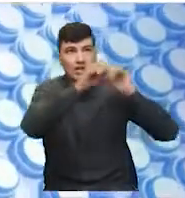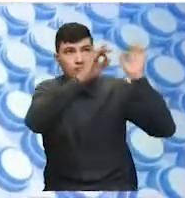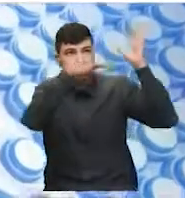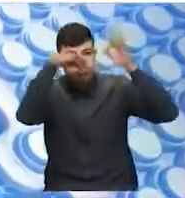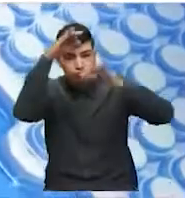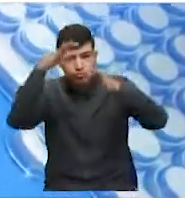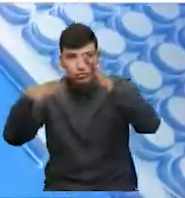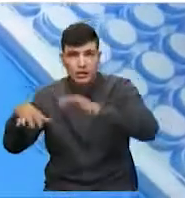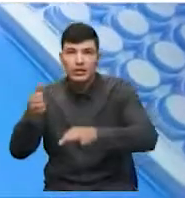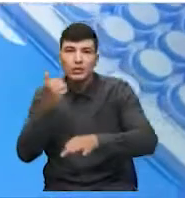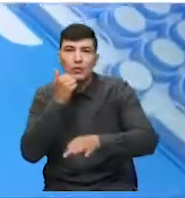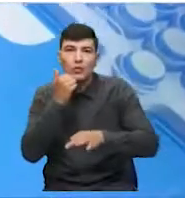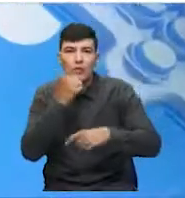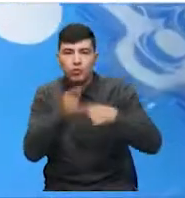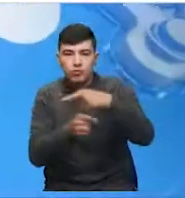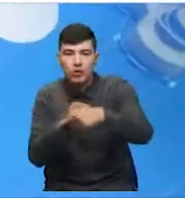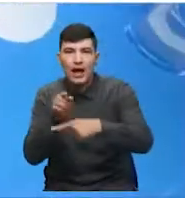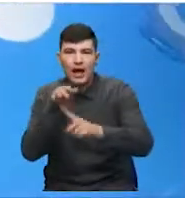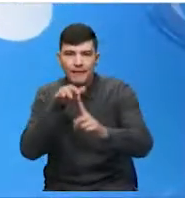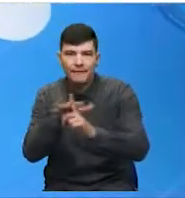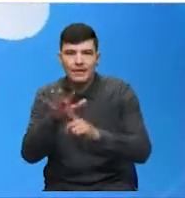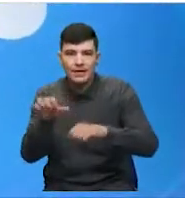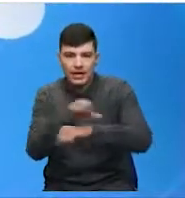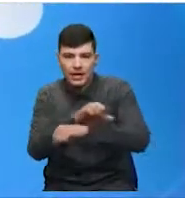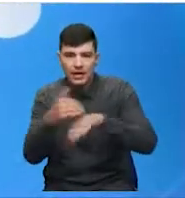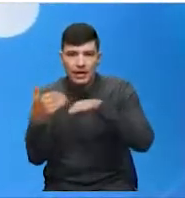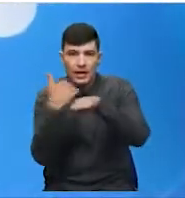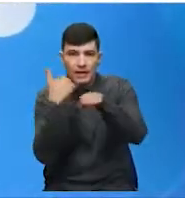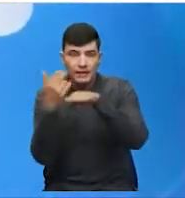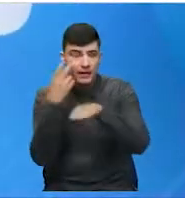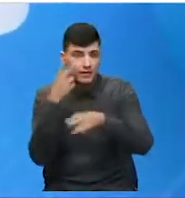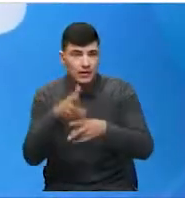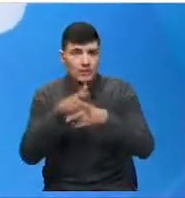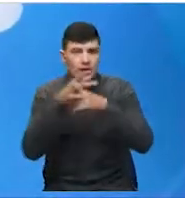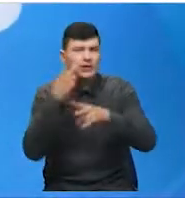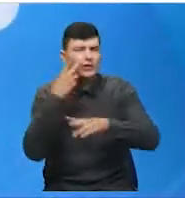registra en la ciudad de Málaga. Continúen con más información en Oriente Noticias. Muy buenas tardes.